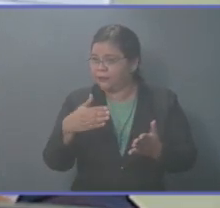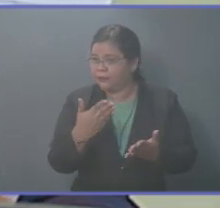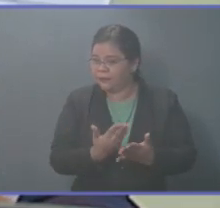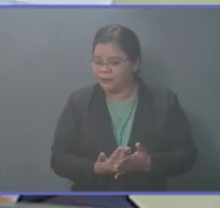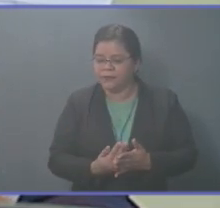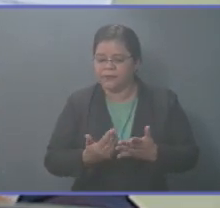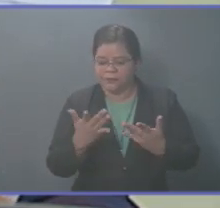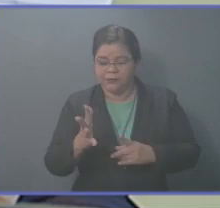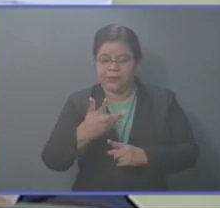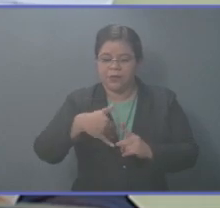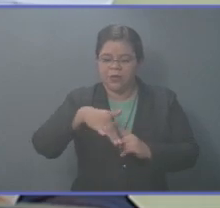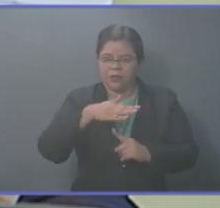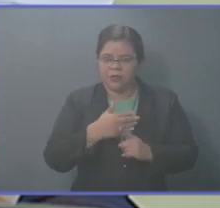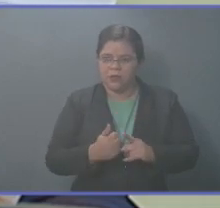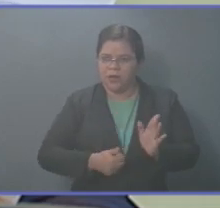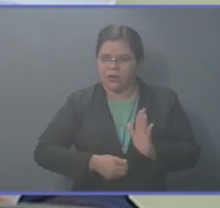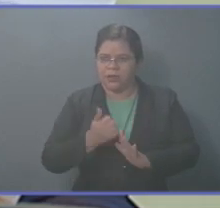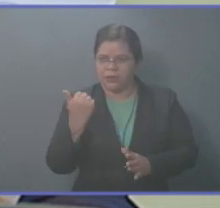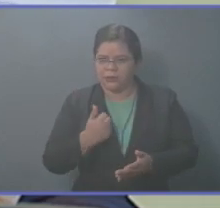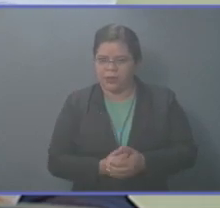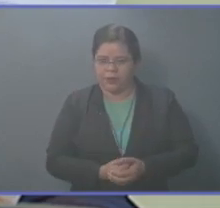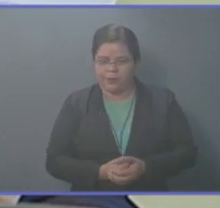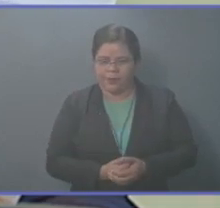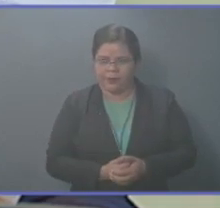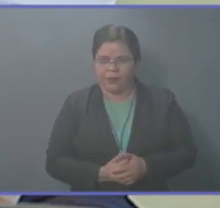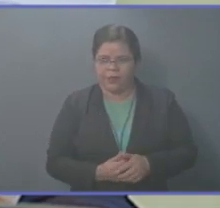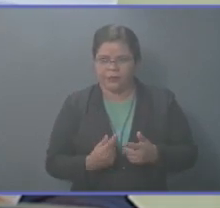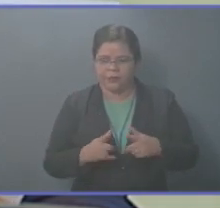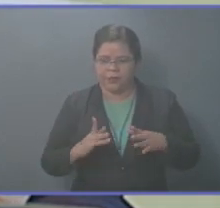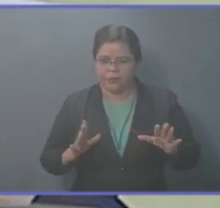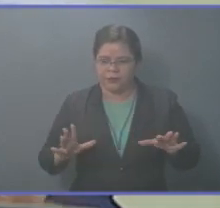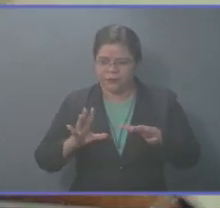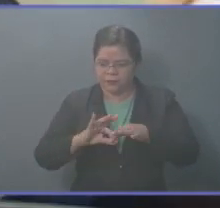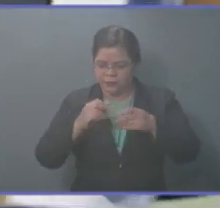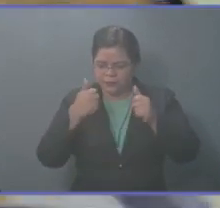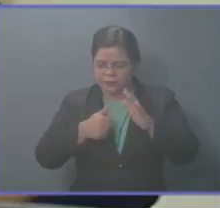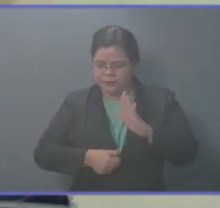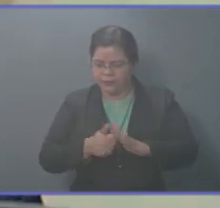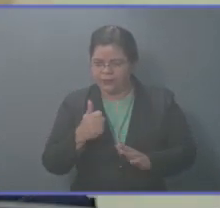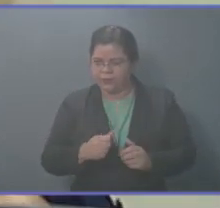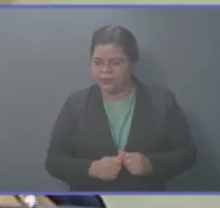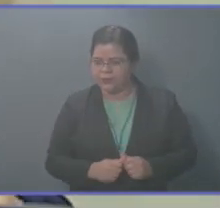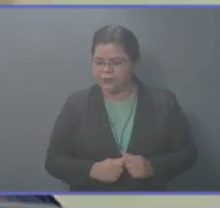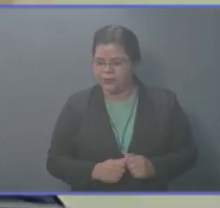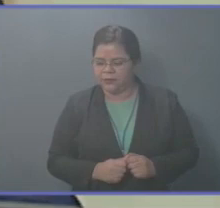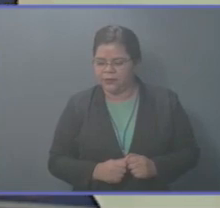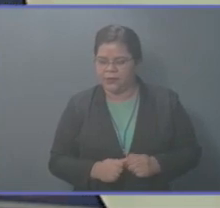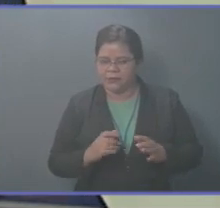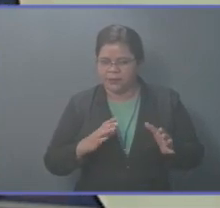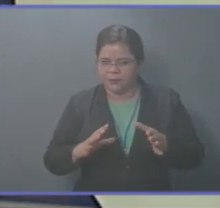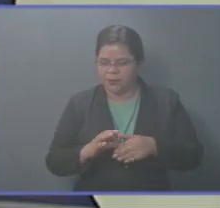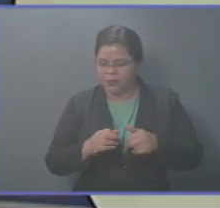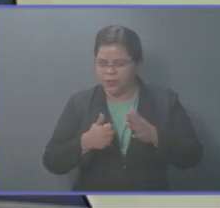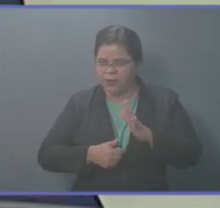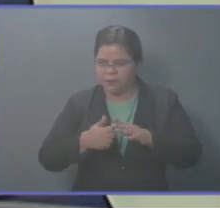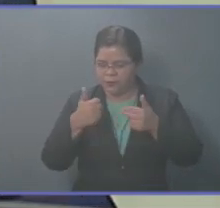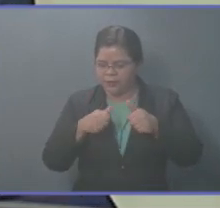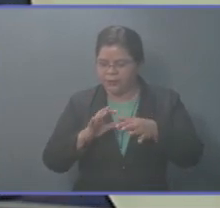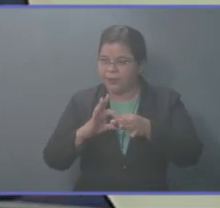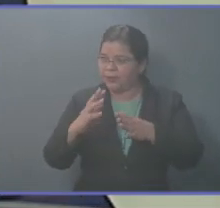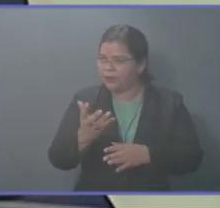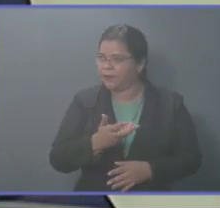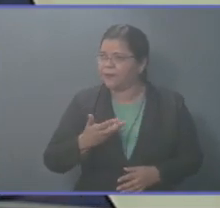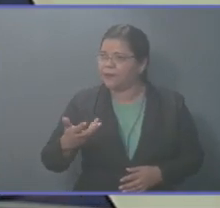dadas circunstancias similares, sean tratados de la misma forma. Sentencia 9 de octubre del 2017, inconstitucionalidad 44-2015.